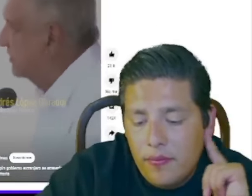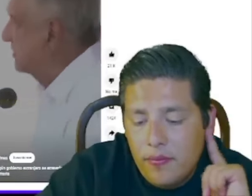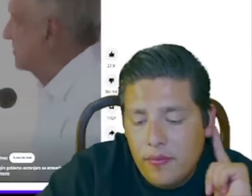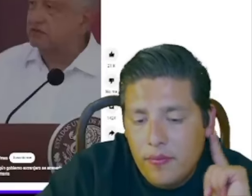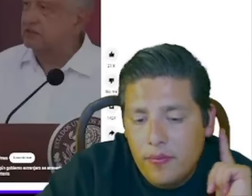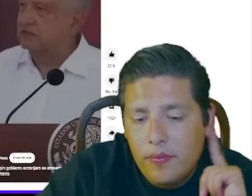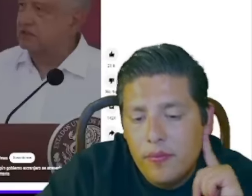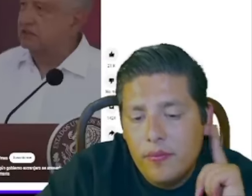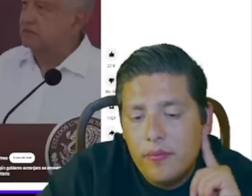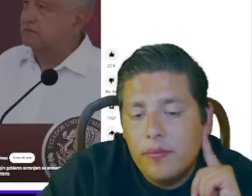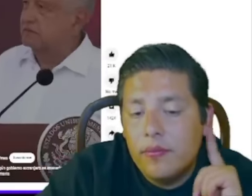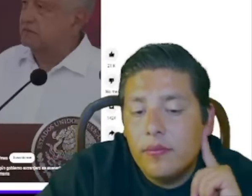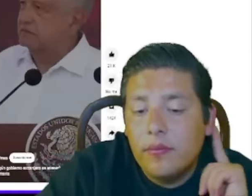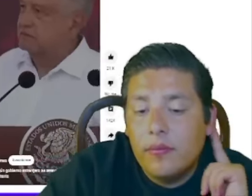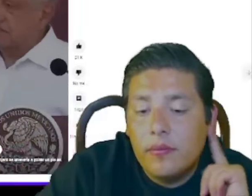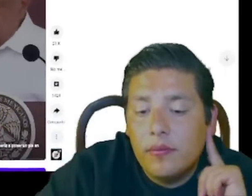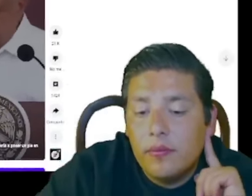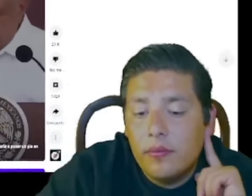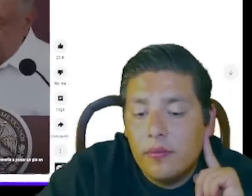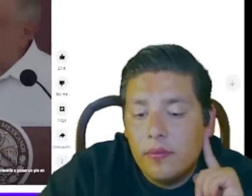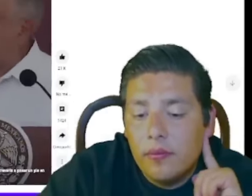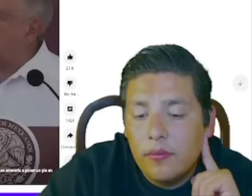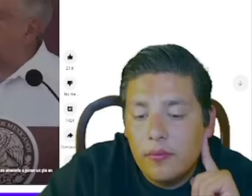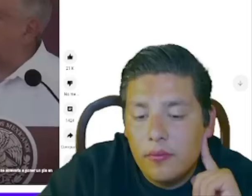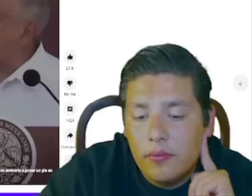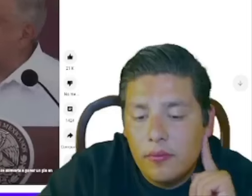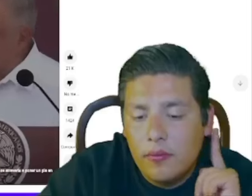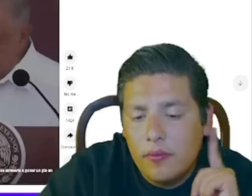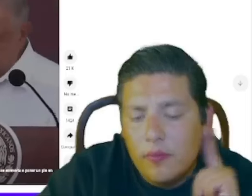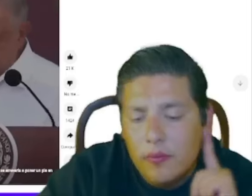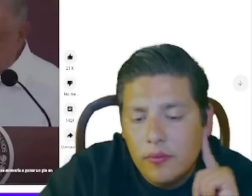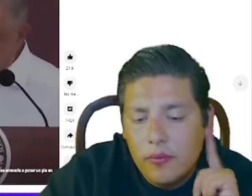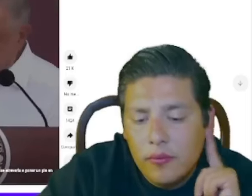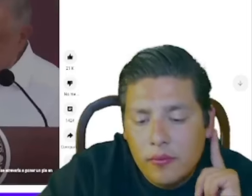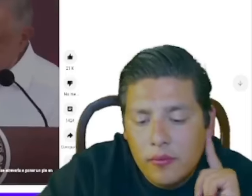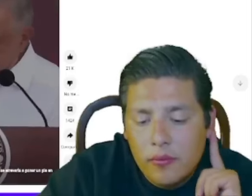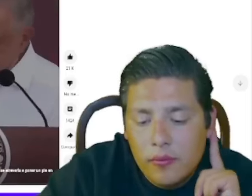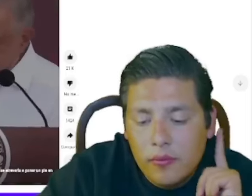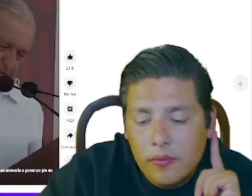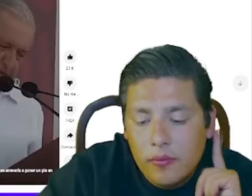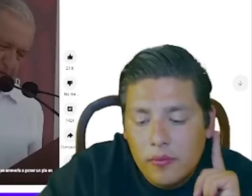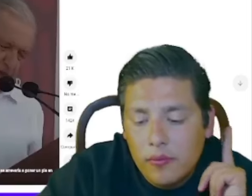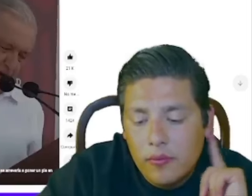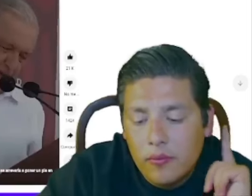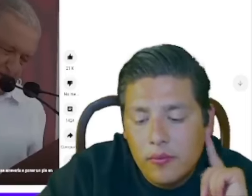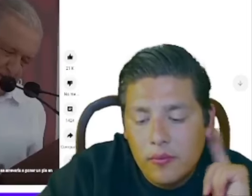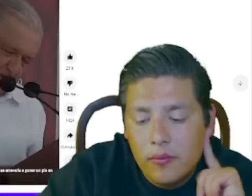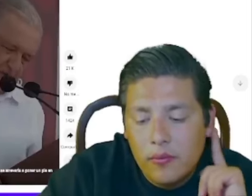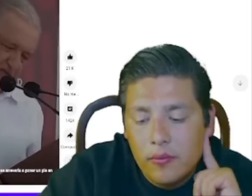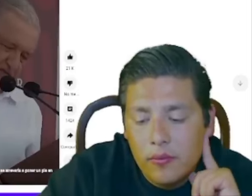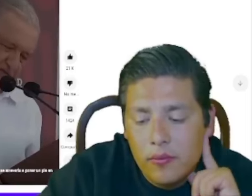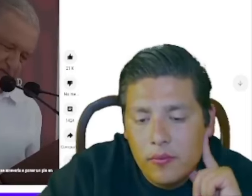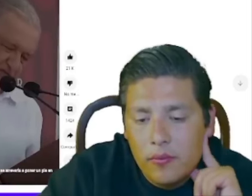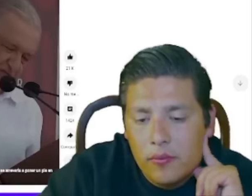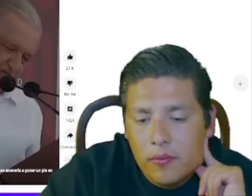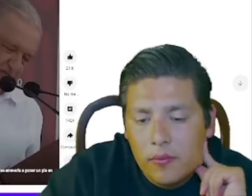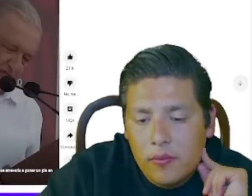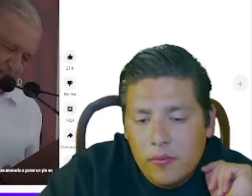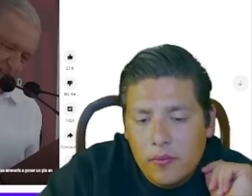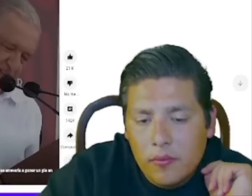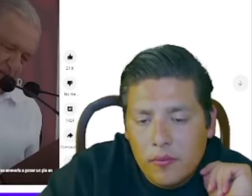territorio defender nuestra soberanía no debemos debemos